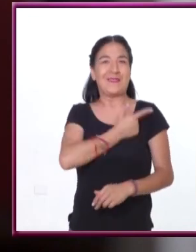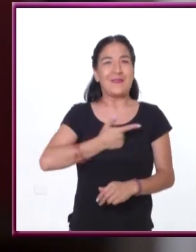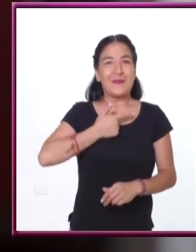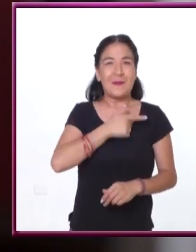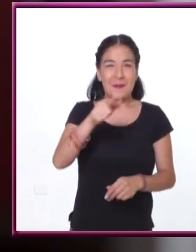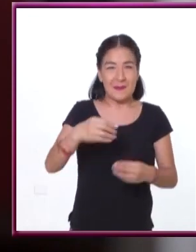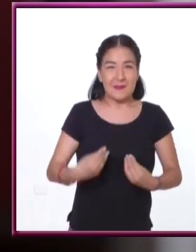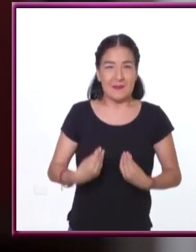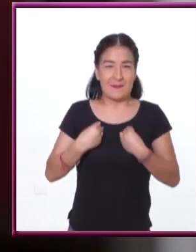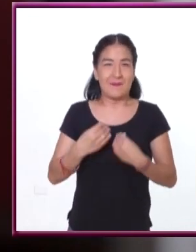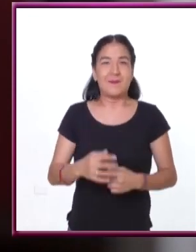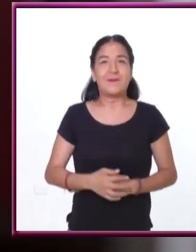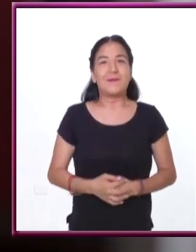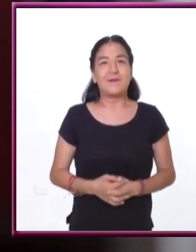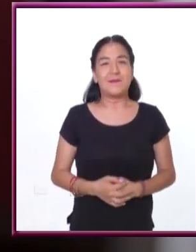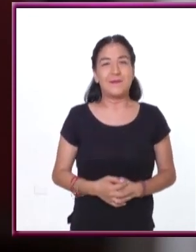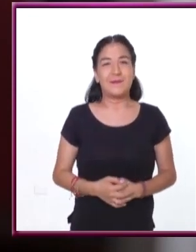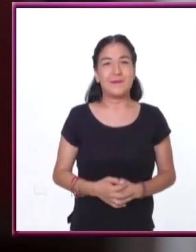en su vida?